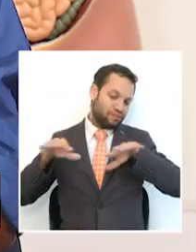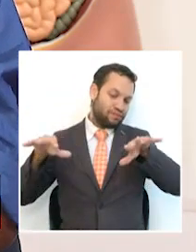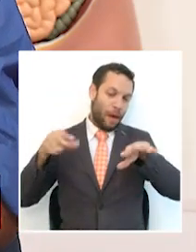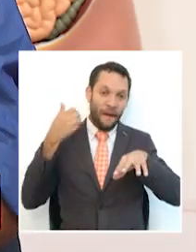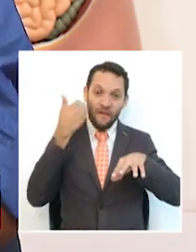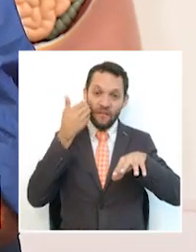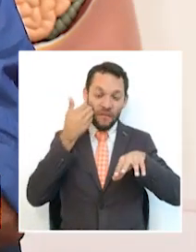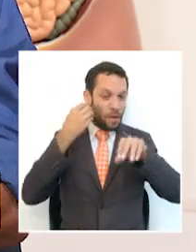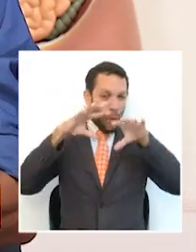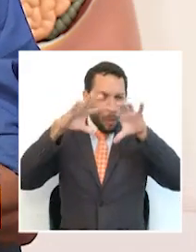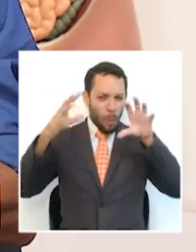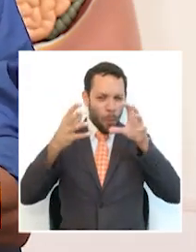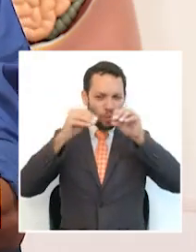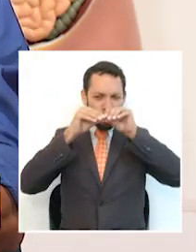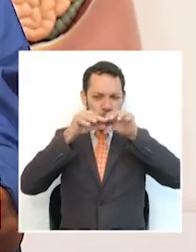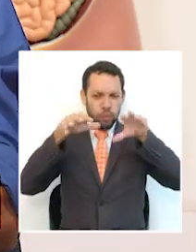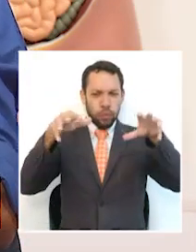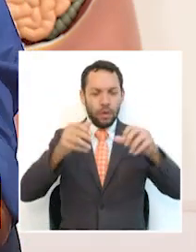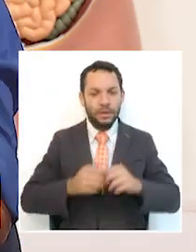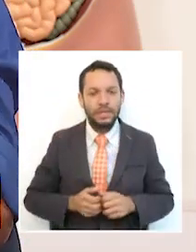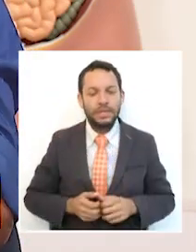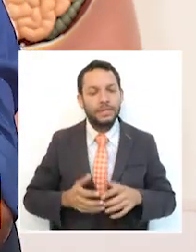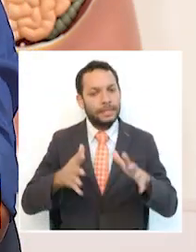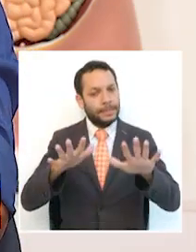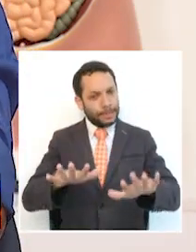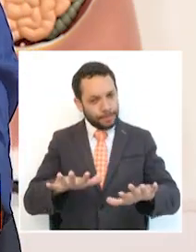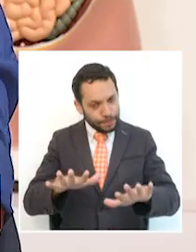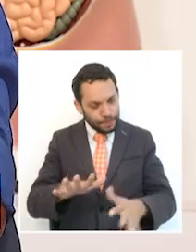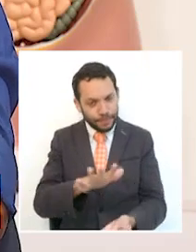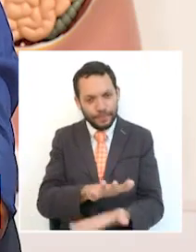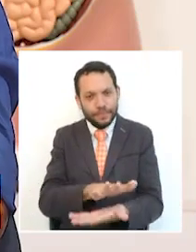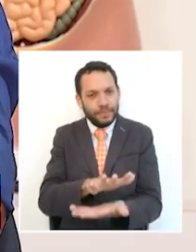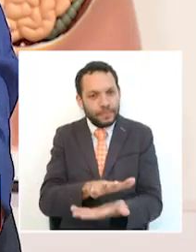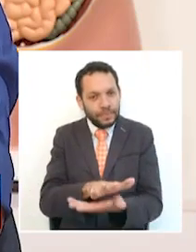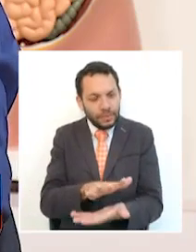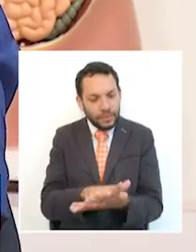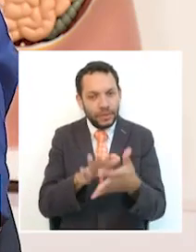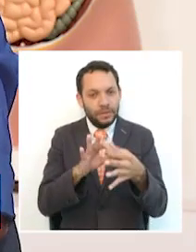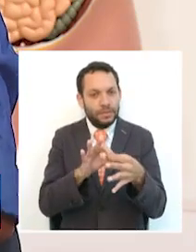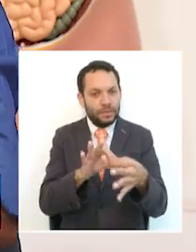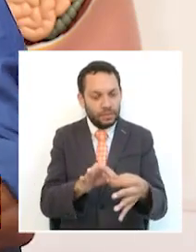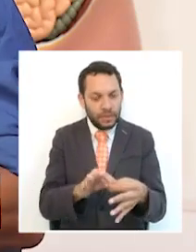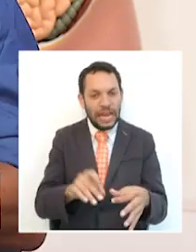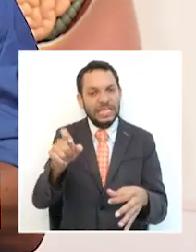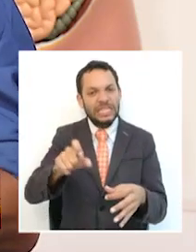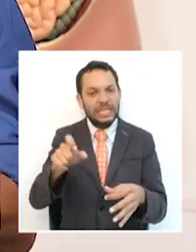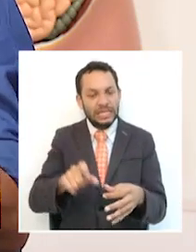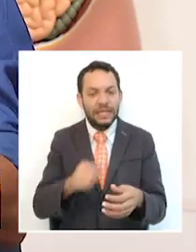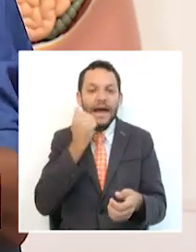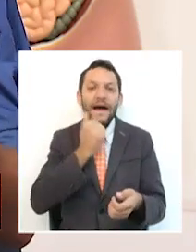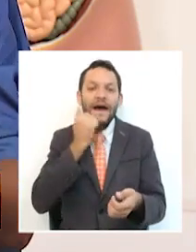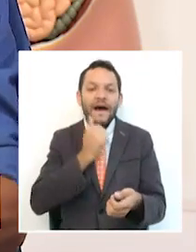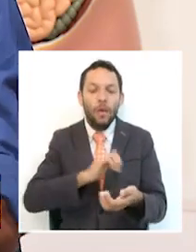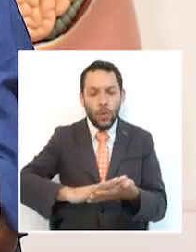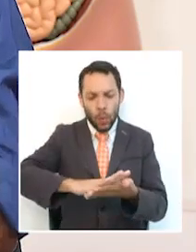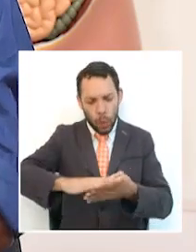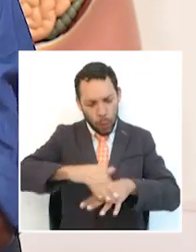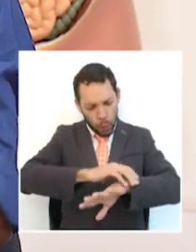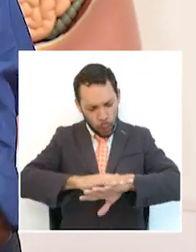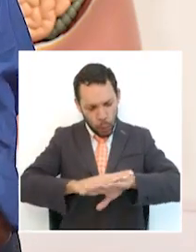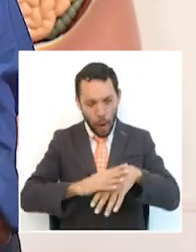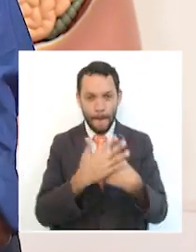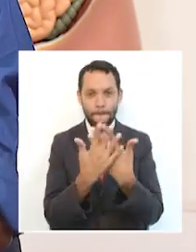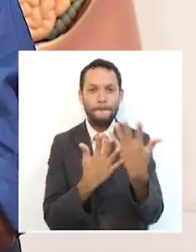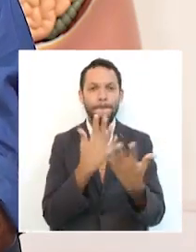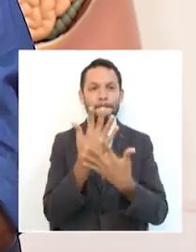desarrollando lo importante es subir las defensas mantener como ya nos han explicado lavar muy bien y mantener pues todas las partes